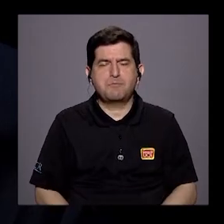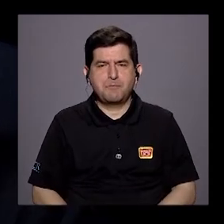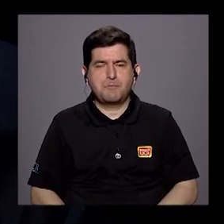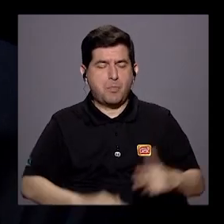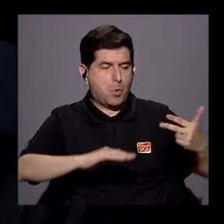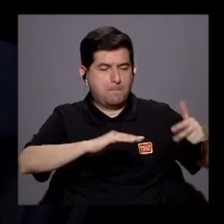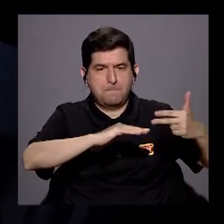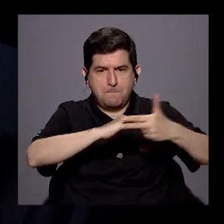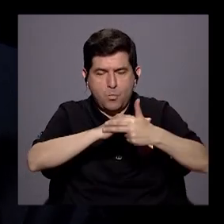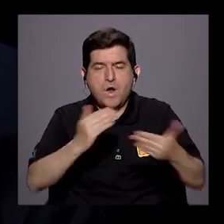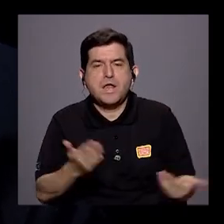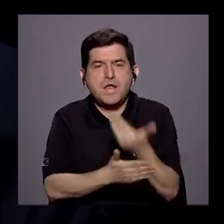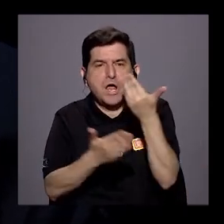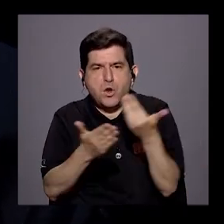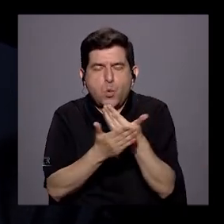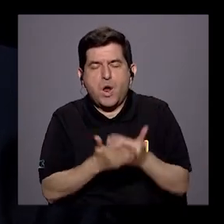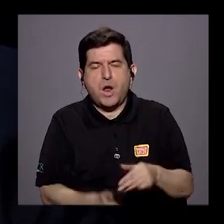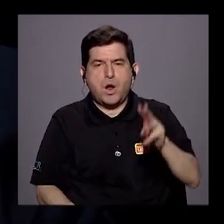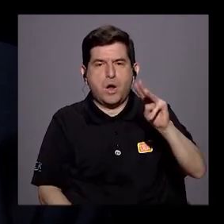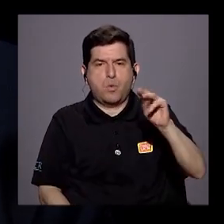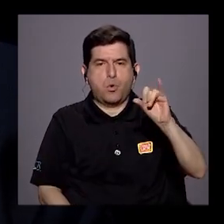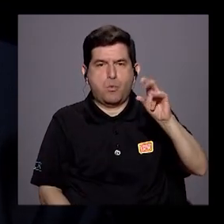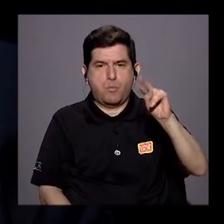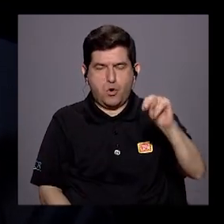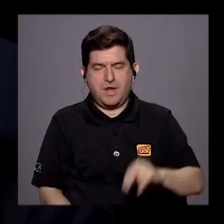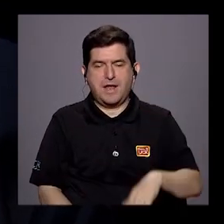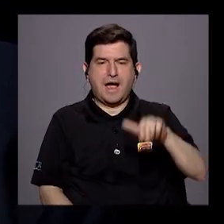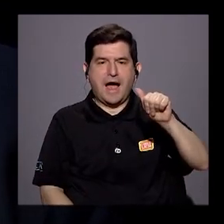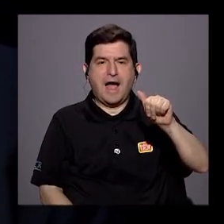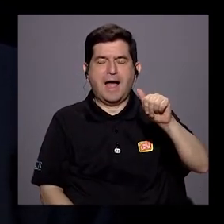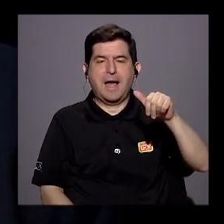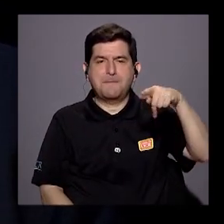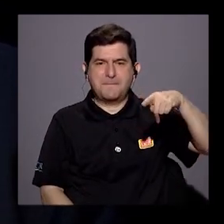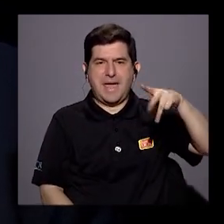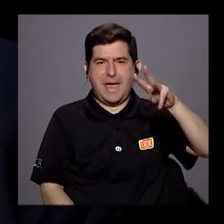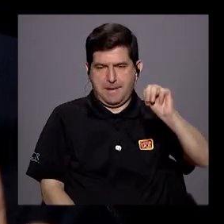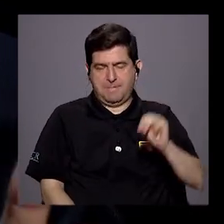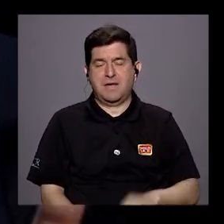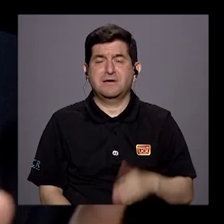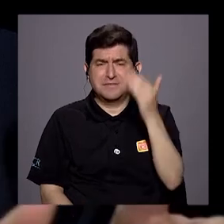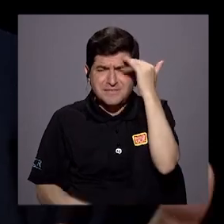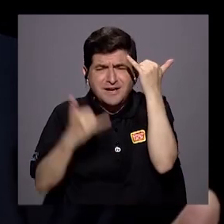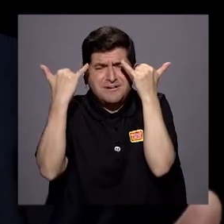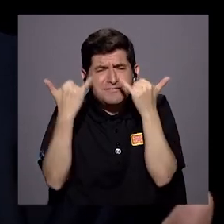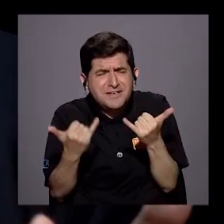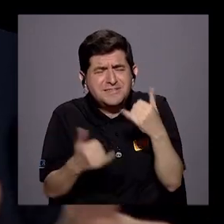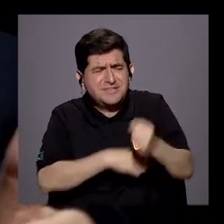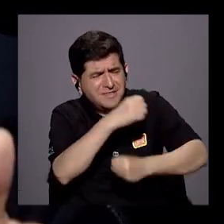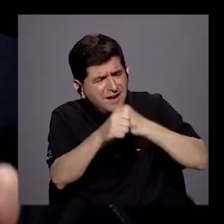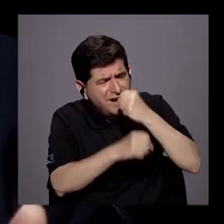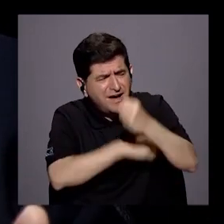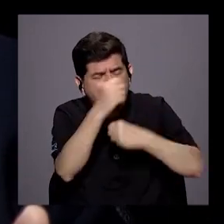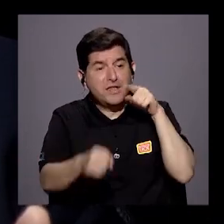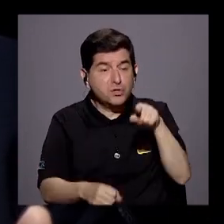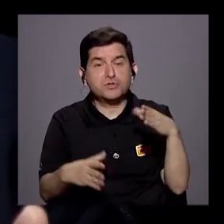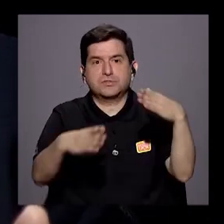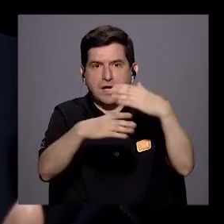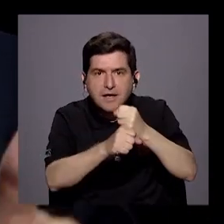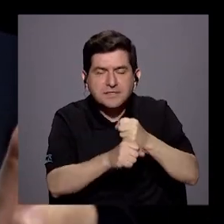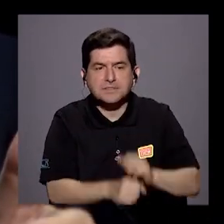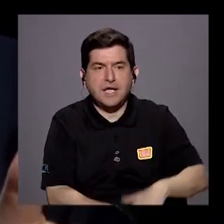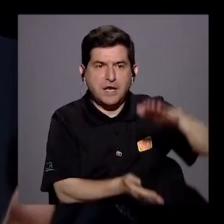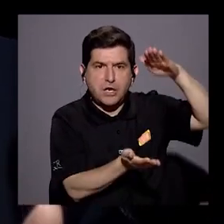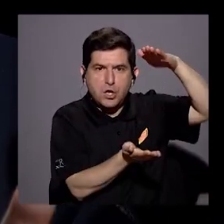entra a funcionar el nuevo muelle móvil de arte me terminarse se sabe desde hace años que al hacerse eso